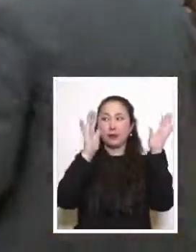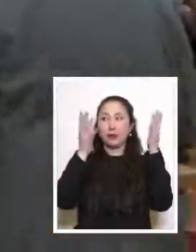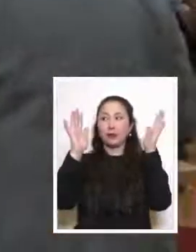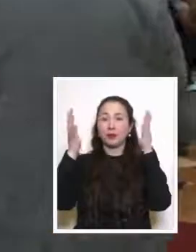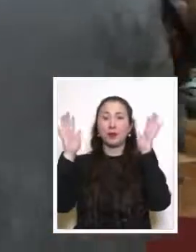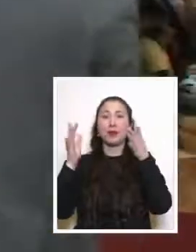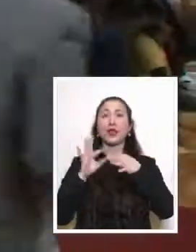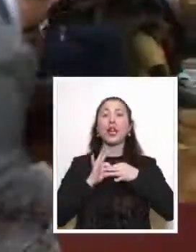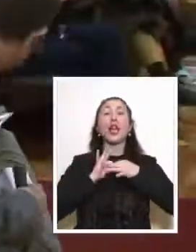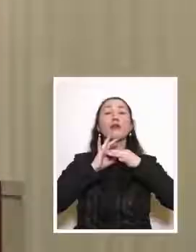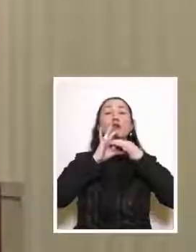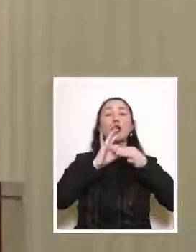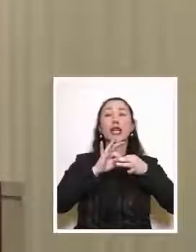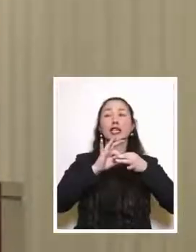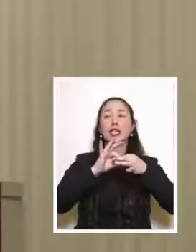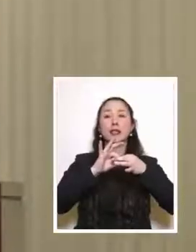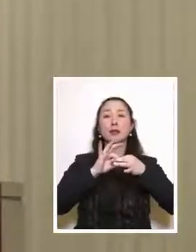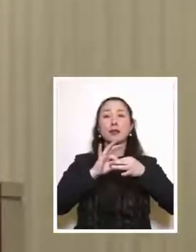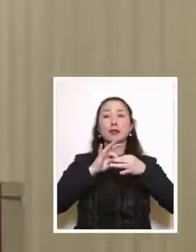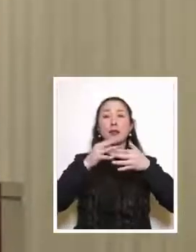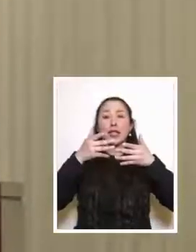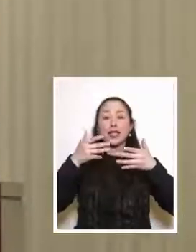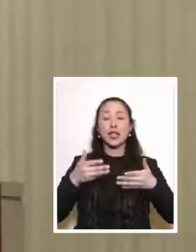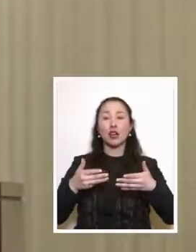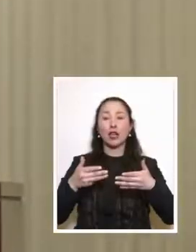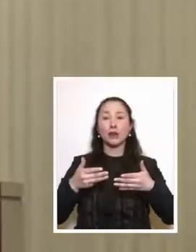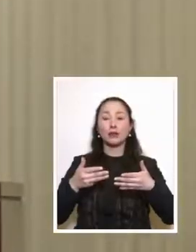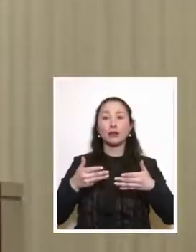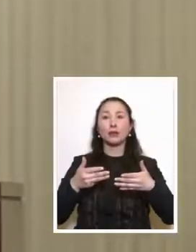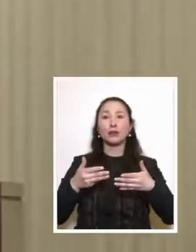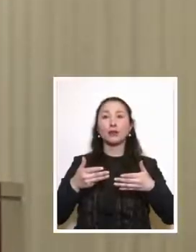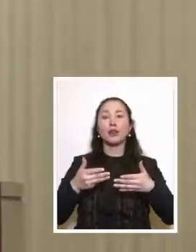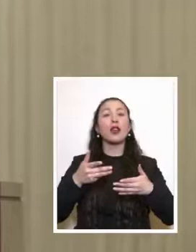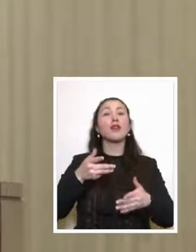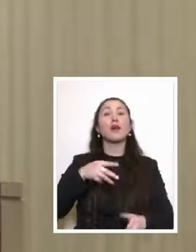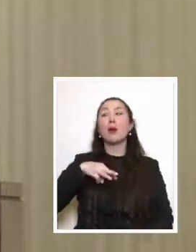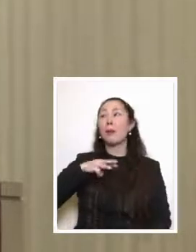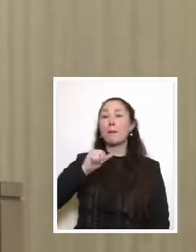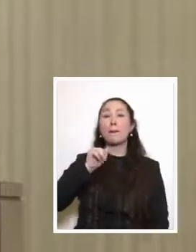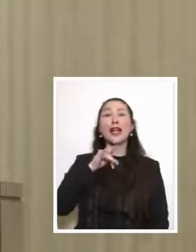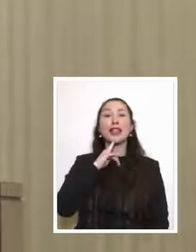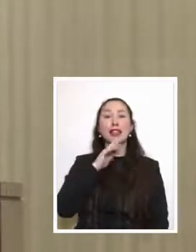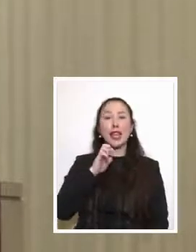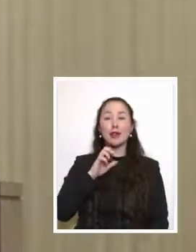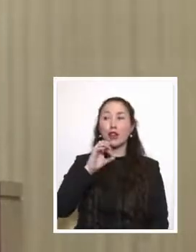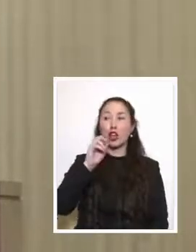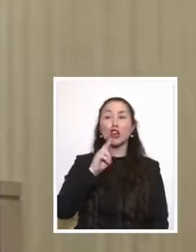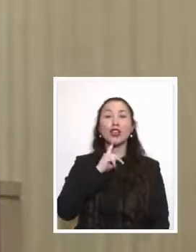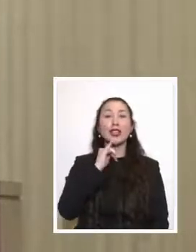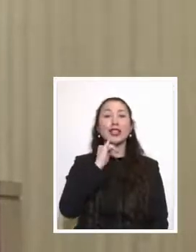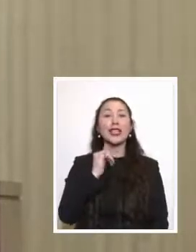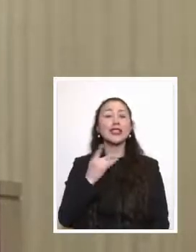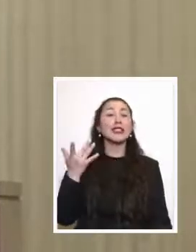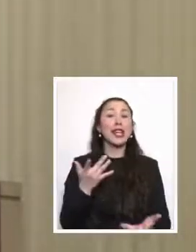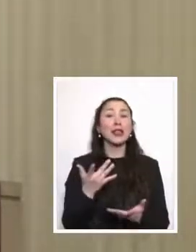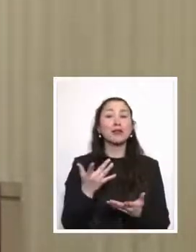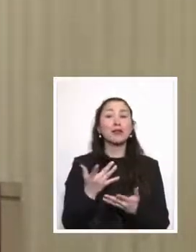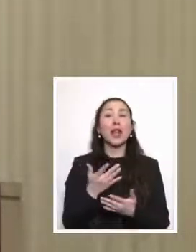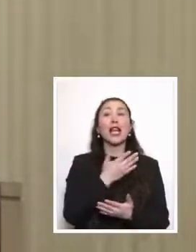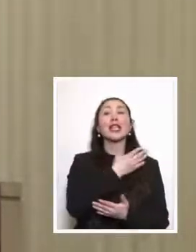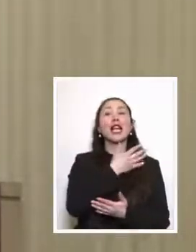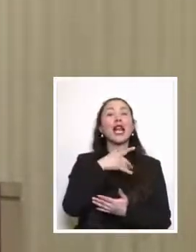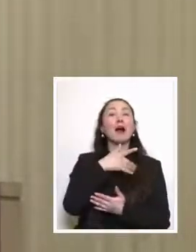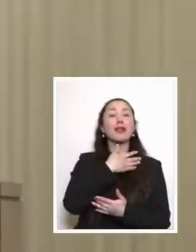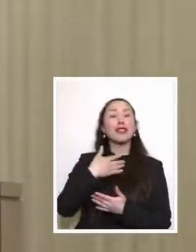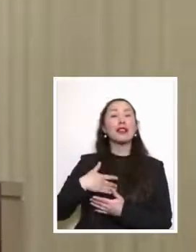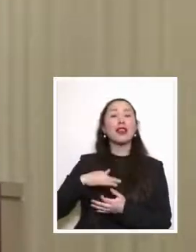Muchas gracias, Valtencir. Y ahora quisiéramos conectar con la señora Maite Ortiz, es directora global de la Fundación SM, que también nos va a ofrecer algunas